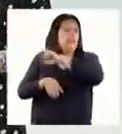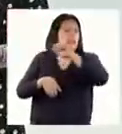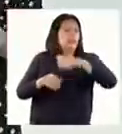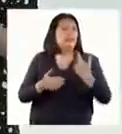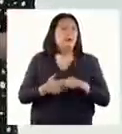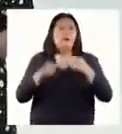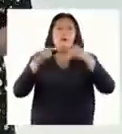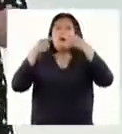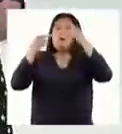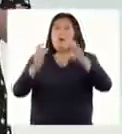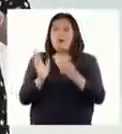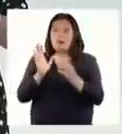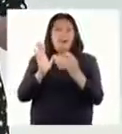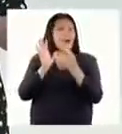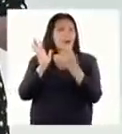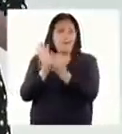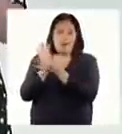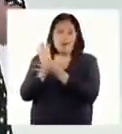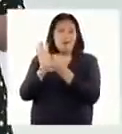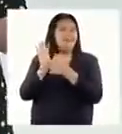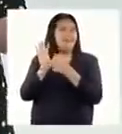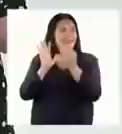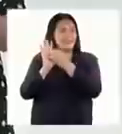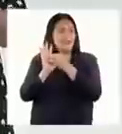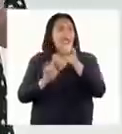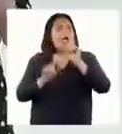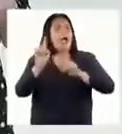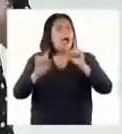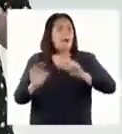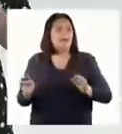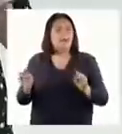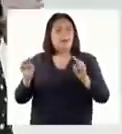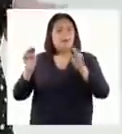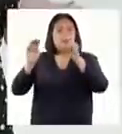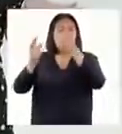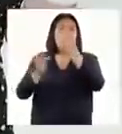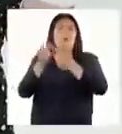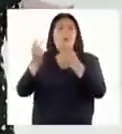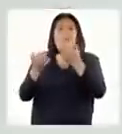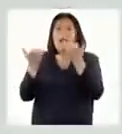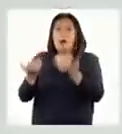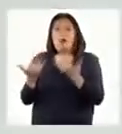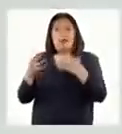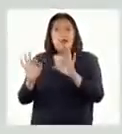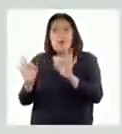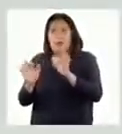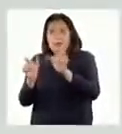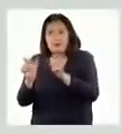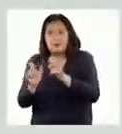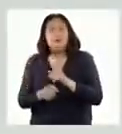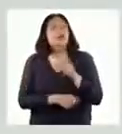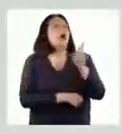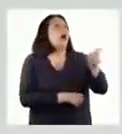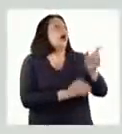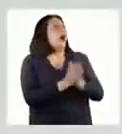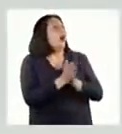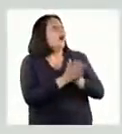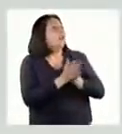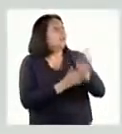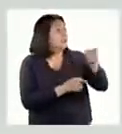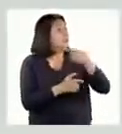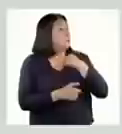en una de las monedas de un sol y además a veces visita Machu Picchu, especialmente ahora que no hay turistas. Me encanta tu